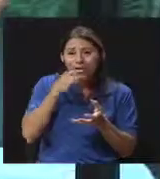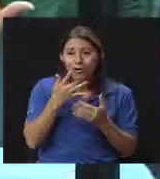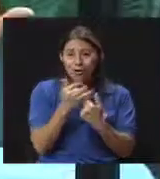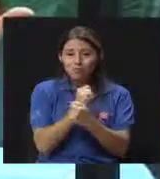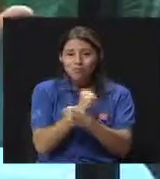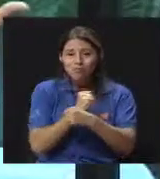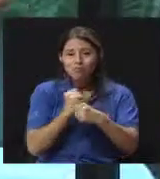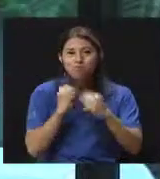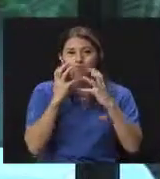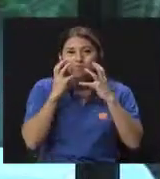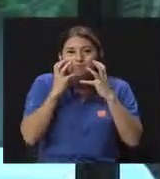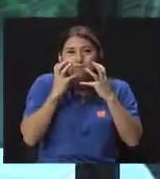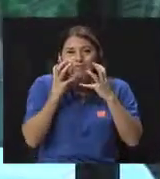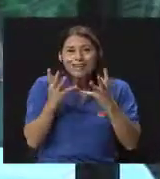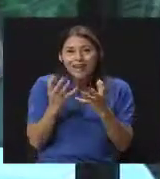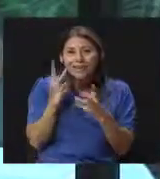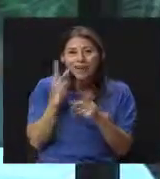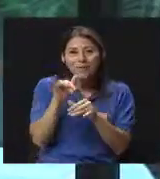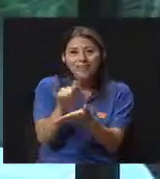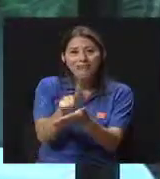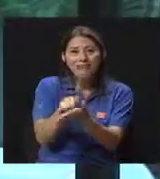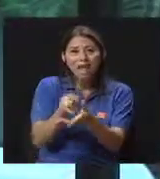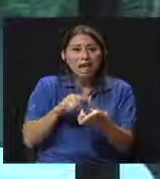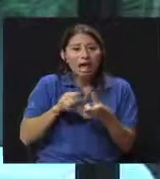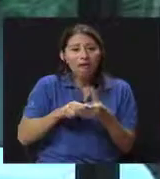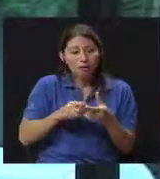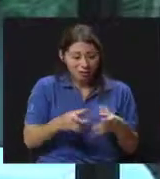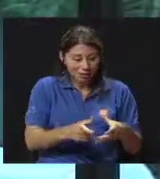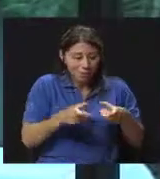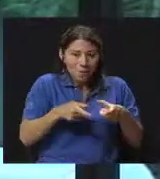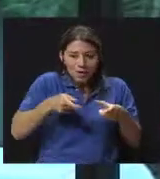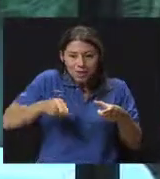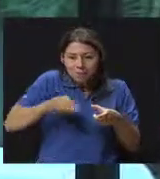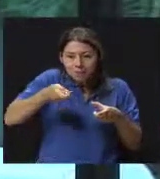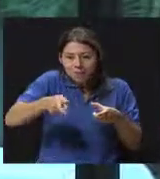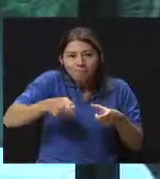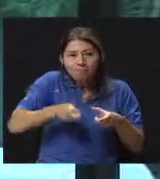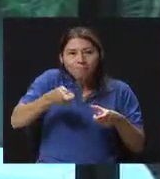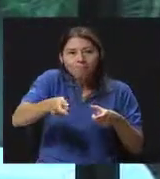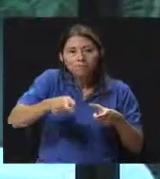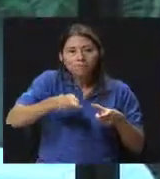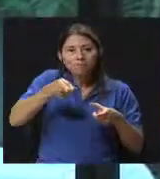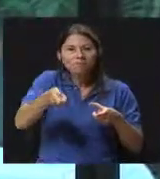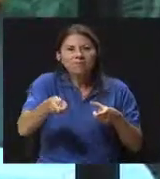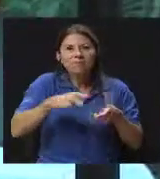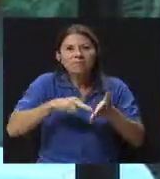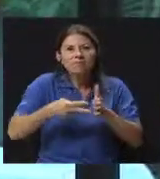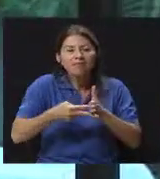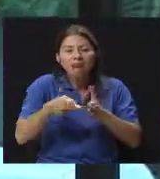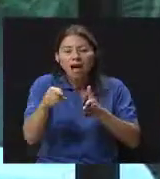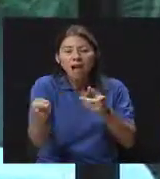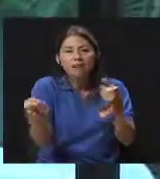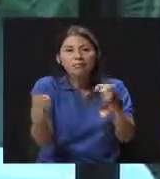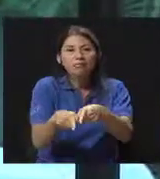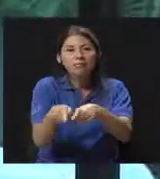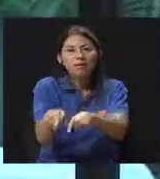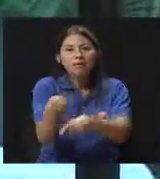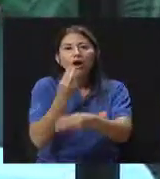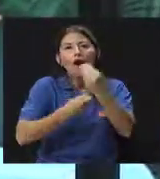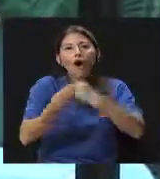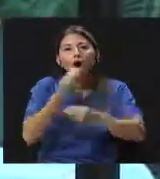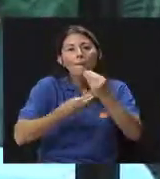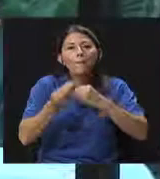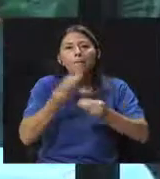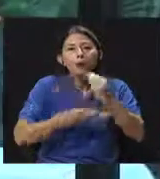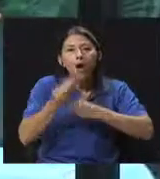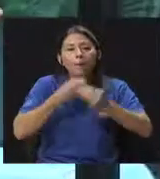o gorditos. Entonces, al introducirle más cantidad de alimentos, pues provocamos que los niños coman más de lo que